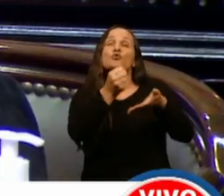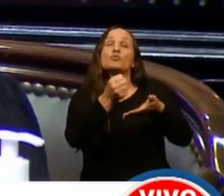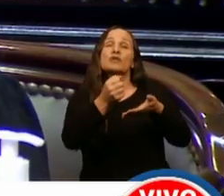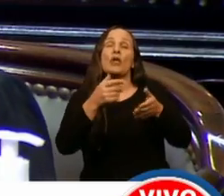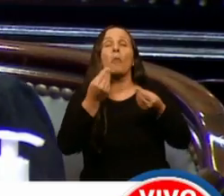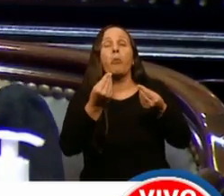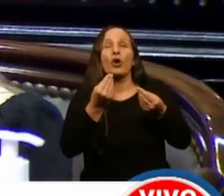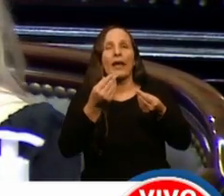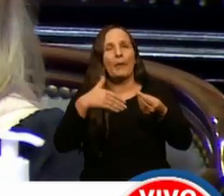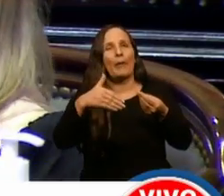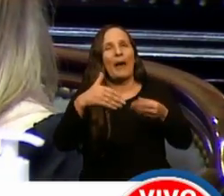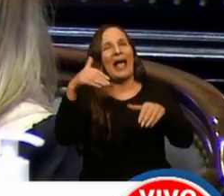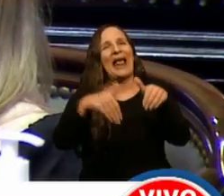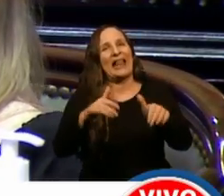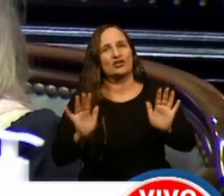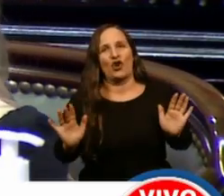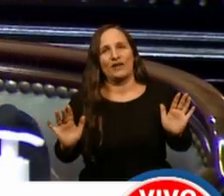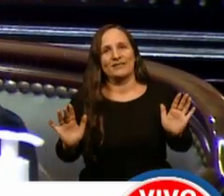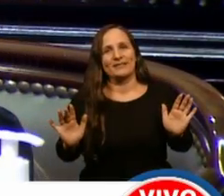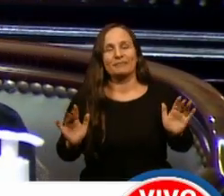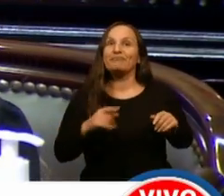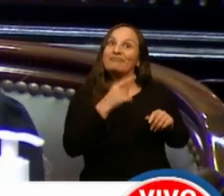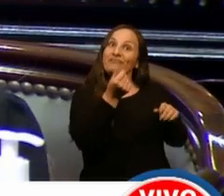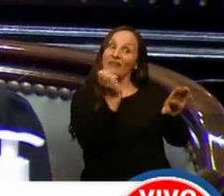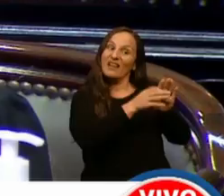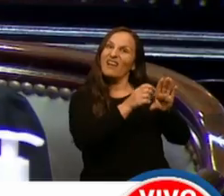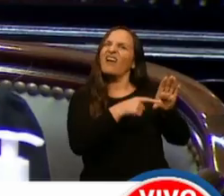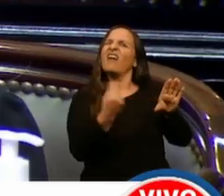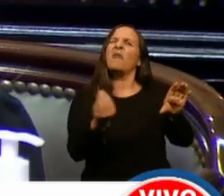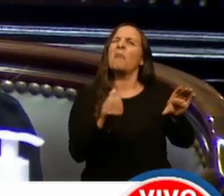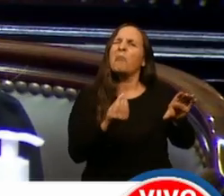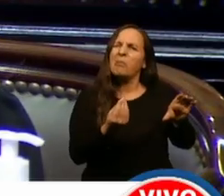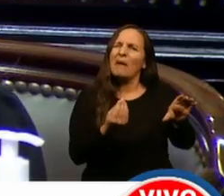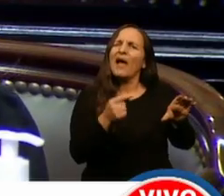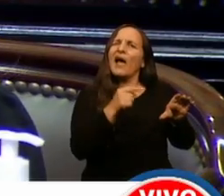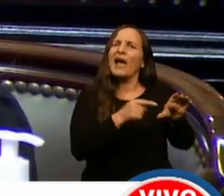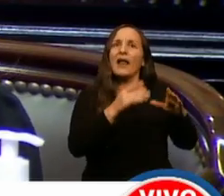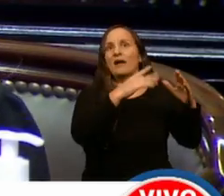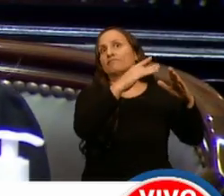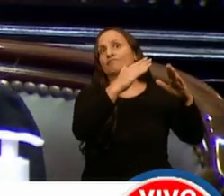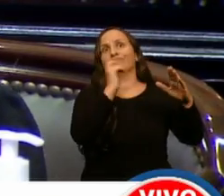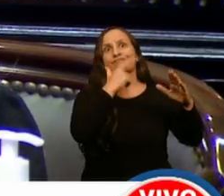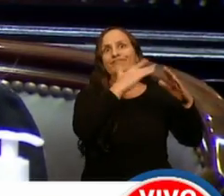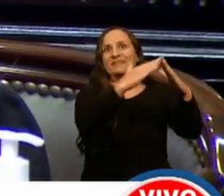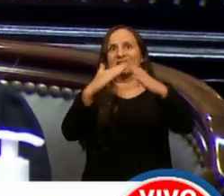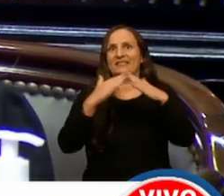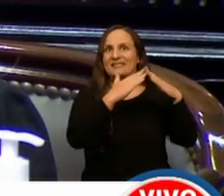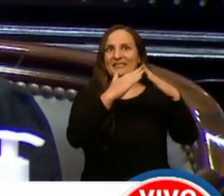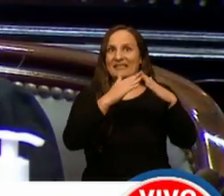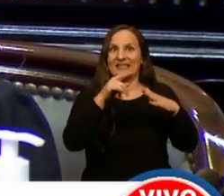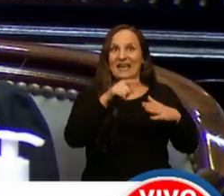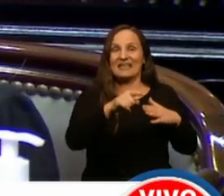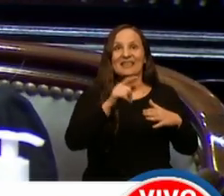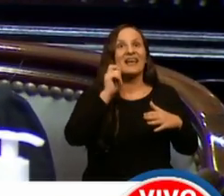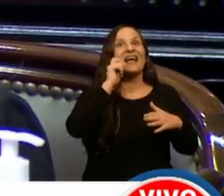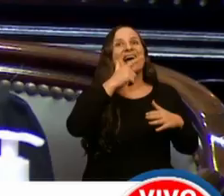fondo fiduciario y subsidia el consumo de residencial de todos los usuarios de